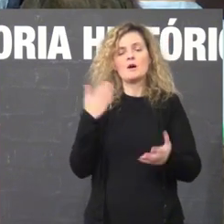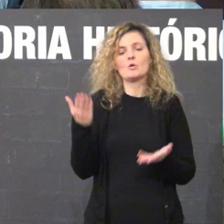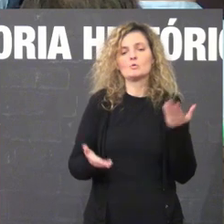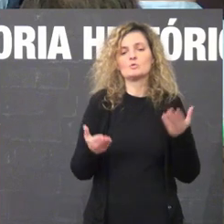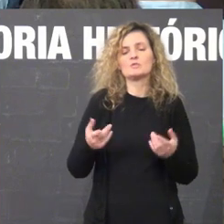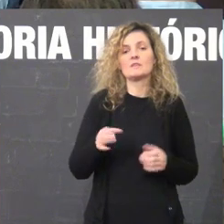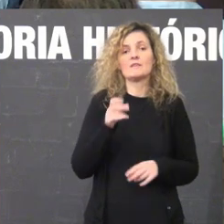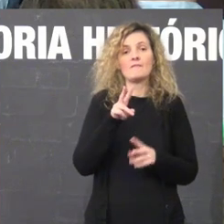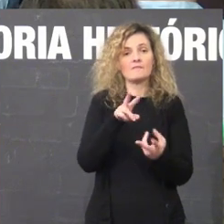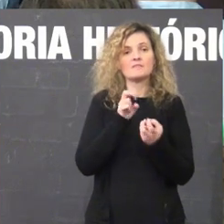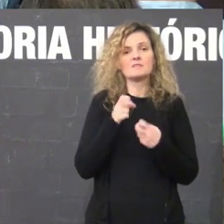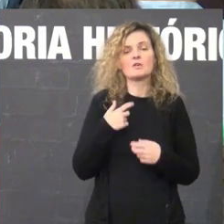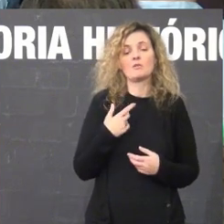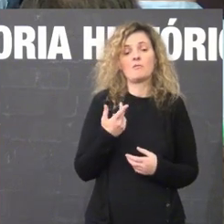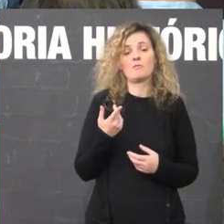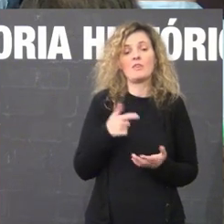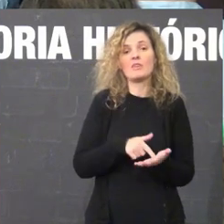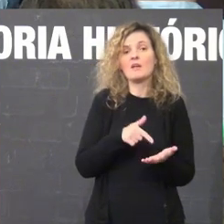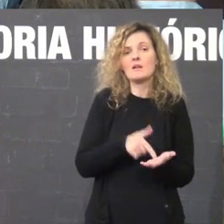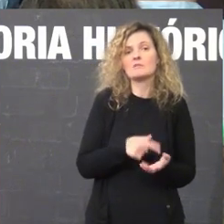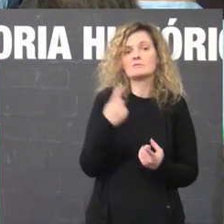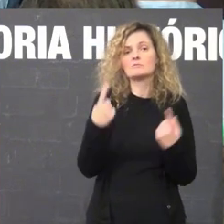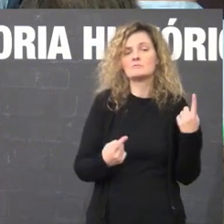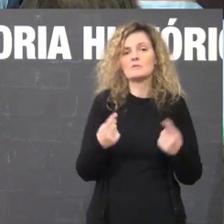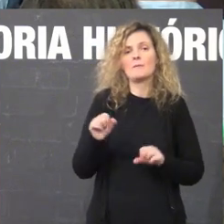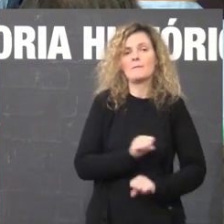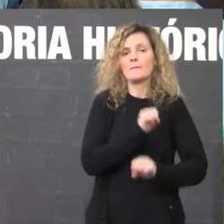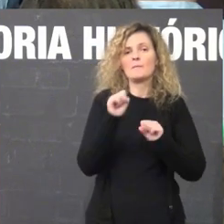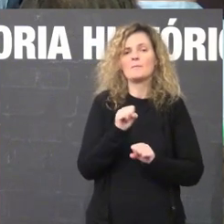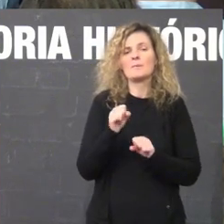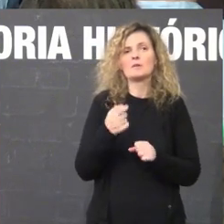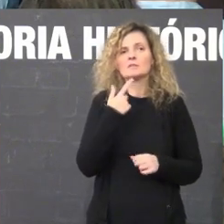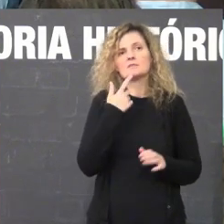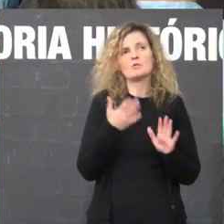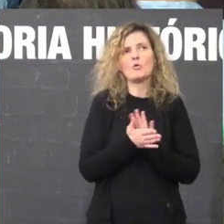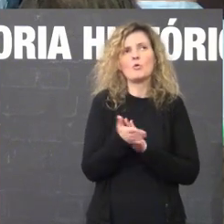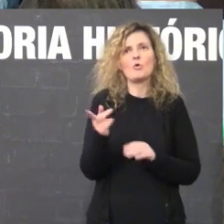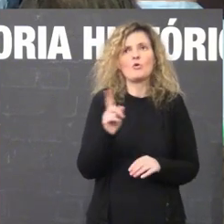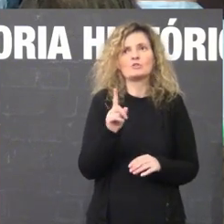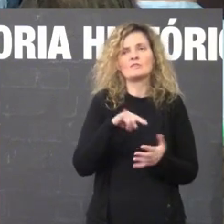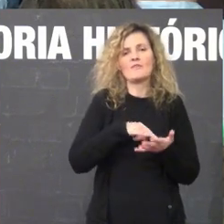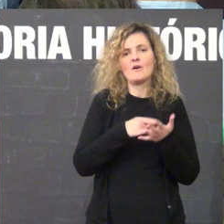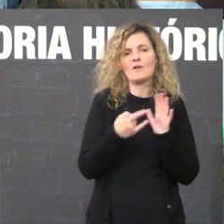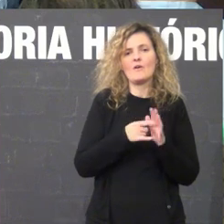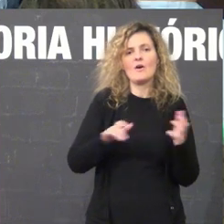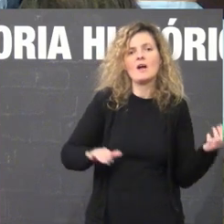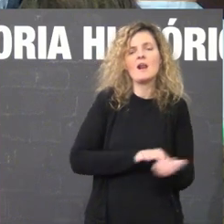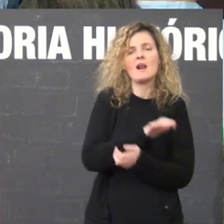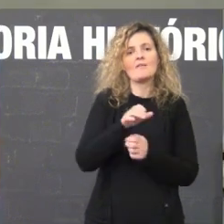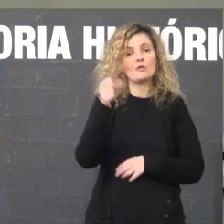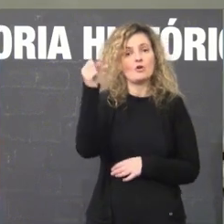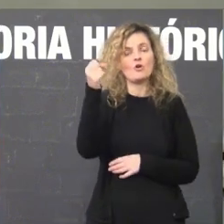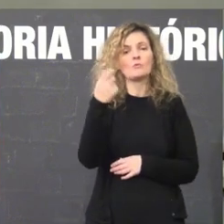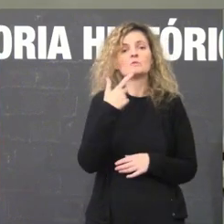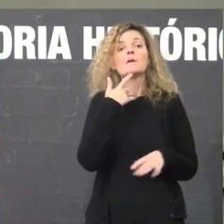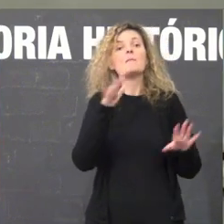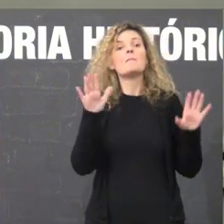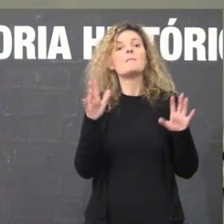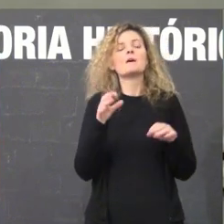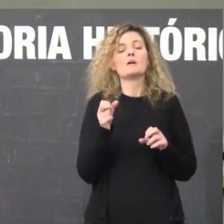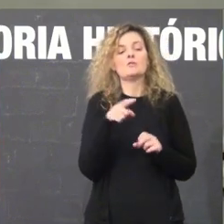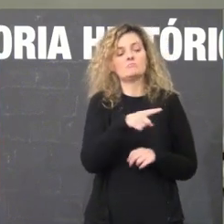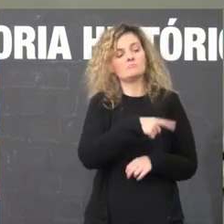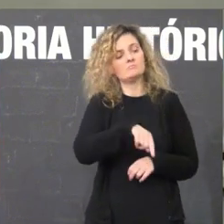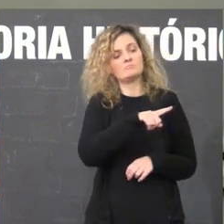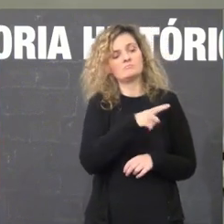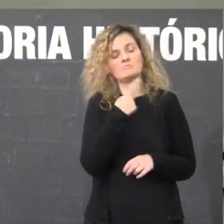fiscal de ciertos derechos no que se protejan no es está planteando la revolución comunista no y sin embargo ellos